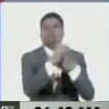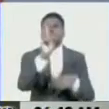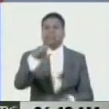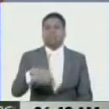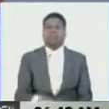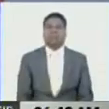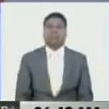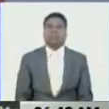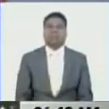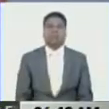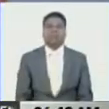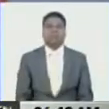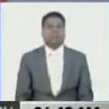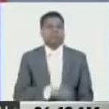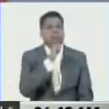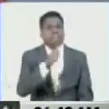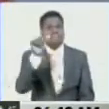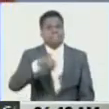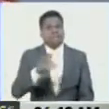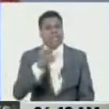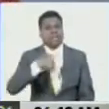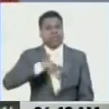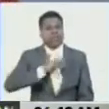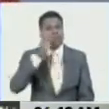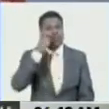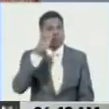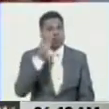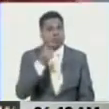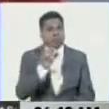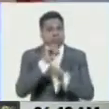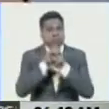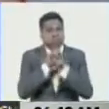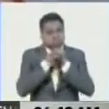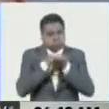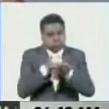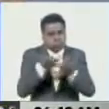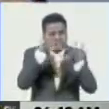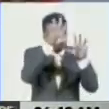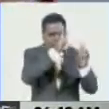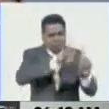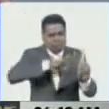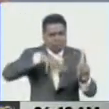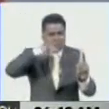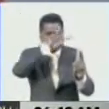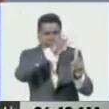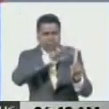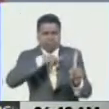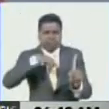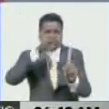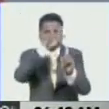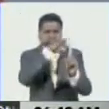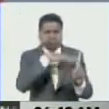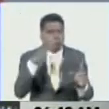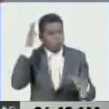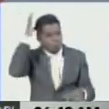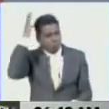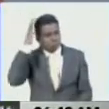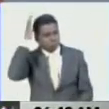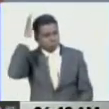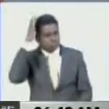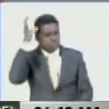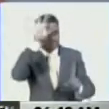a nuestros pueblos es haber permeado la conciencia de los pueblos de acuerdo a